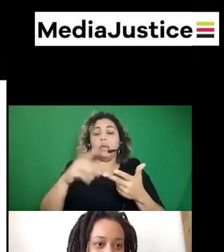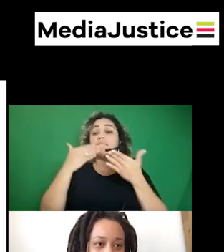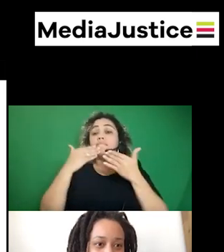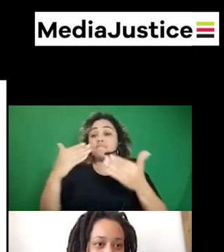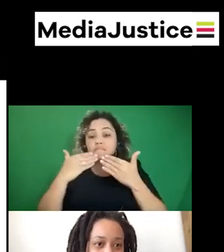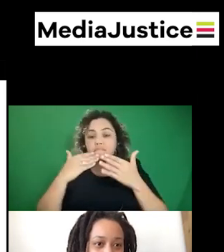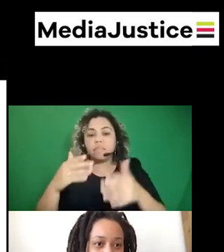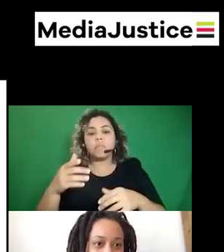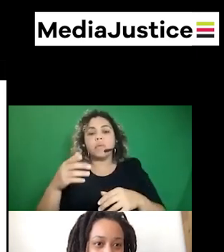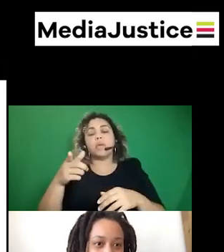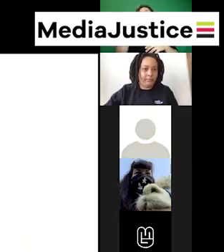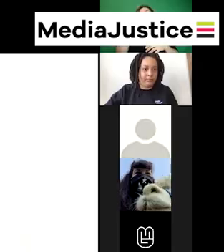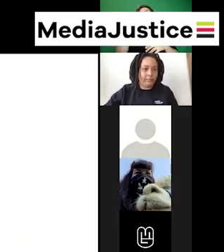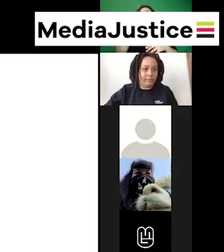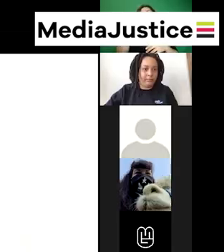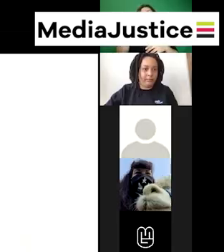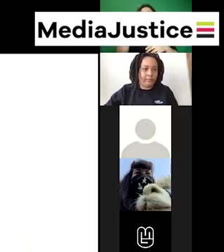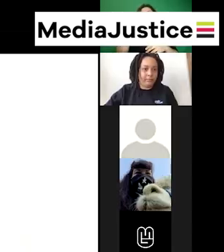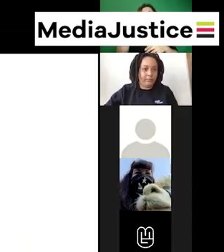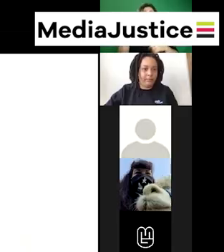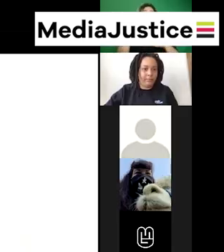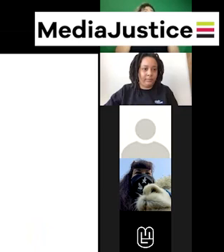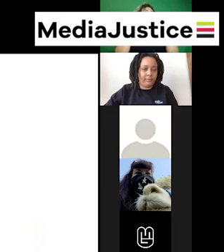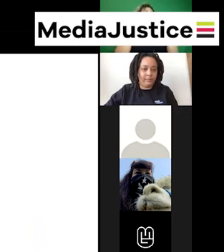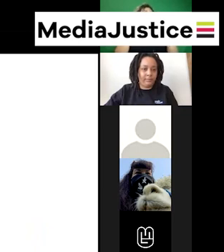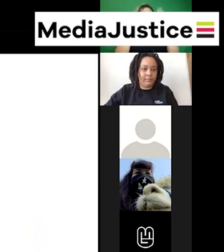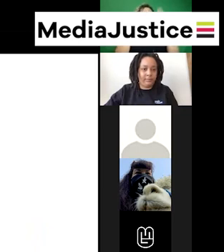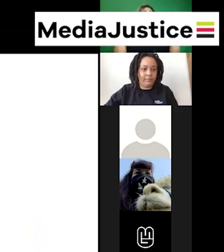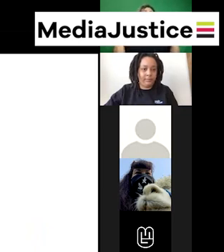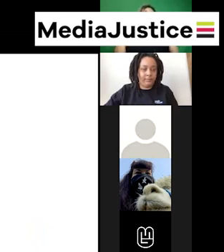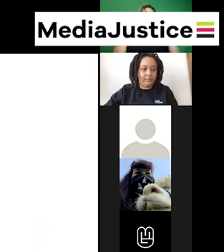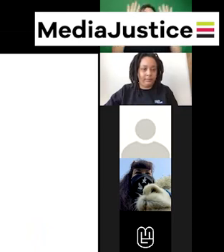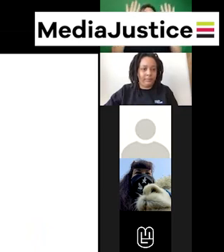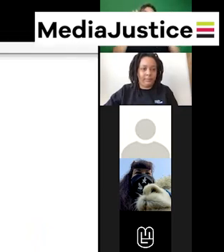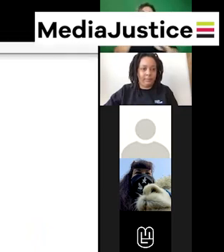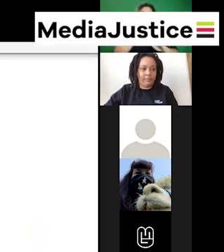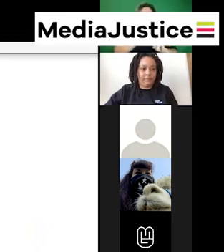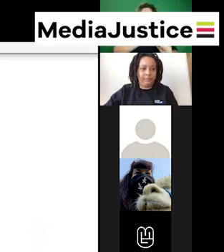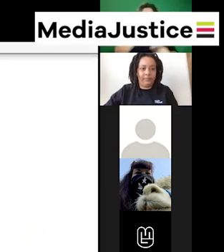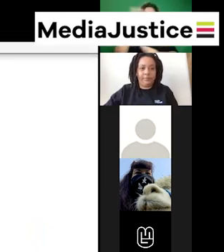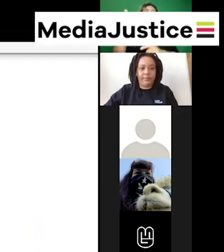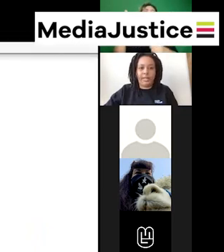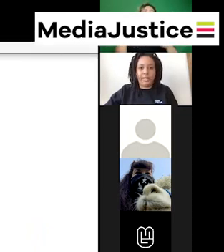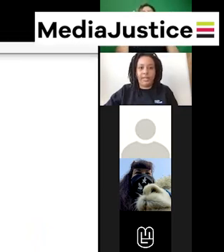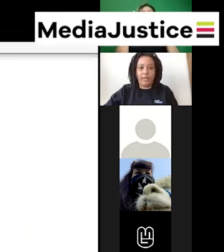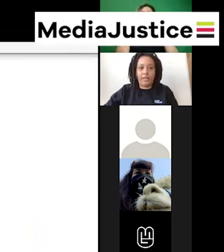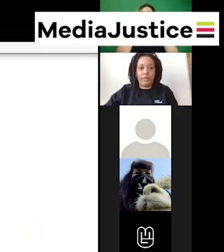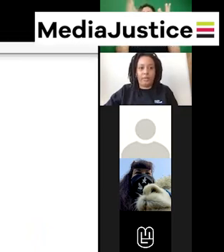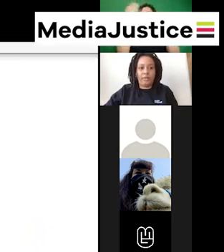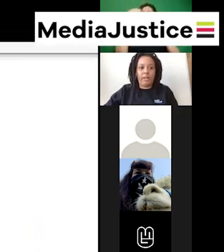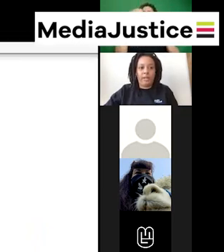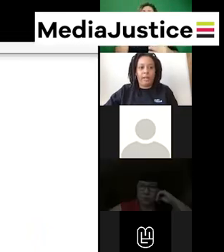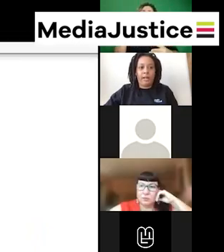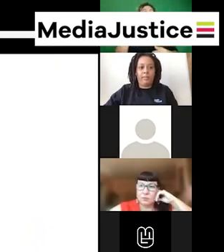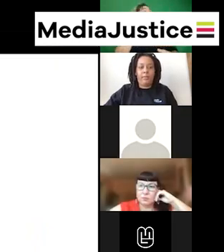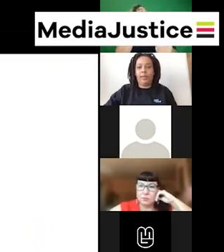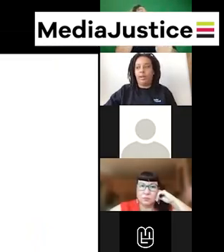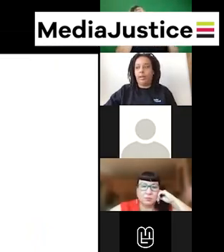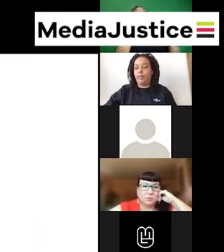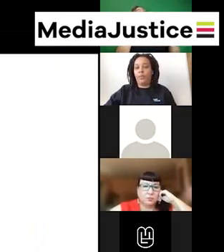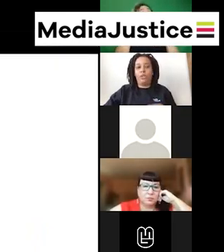a servimedia trust services inc muchísimas gracias esto es super